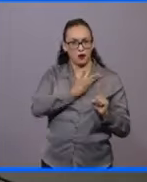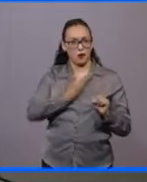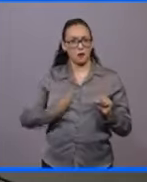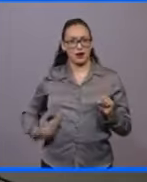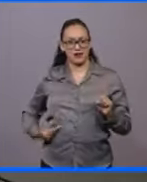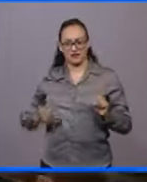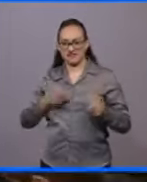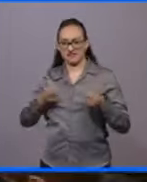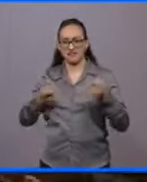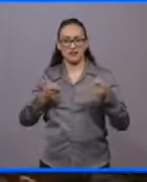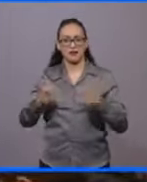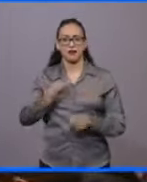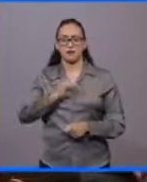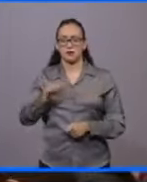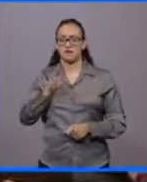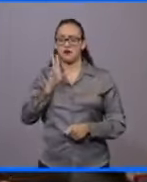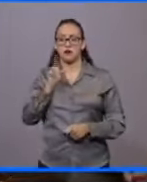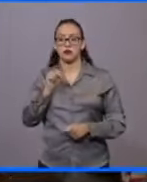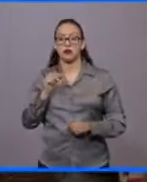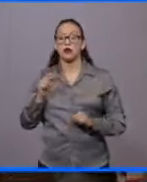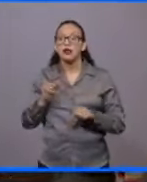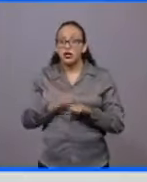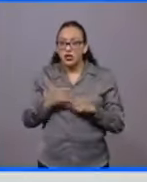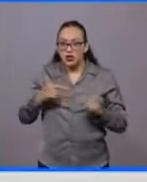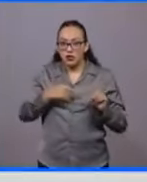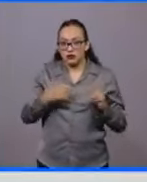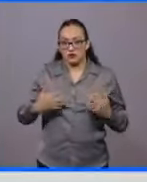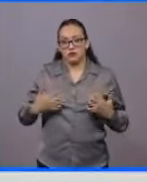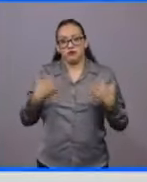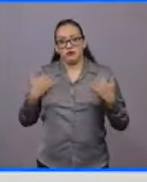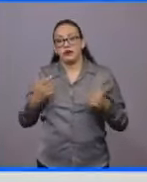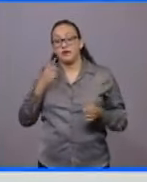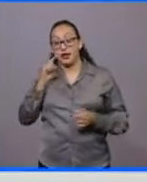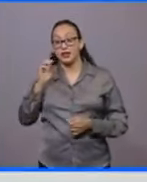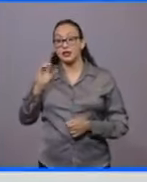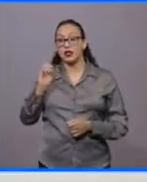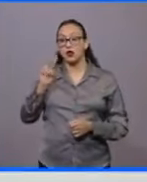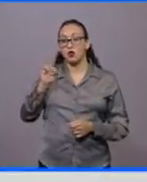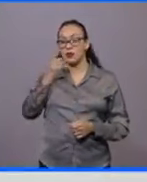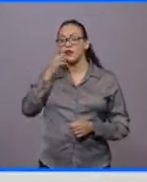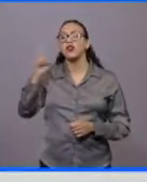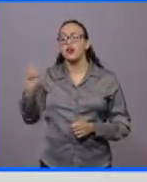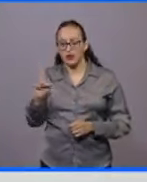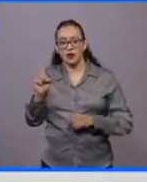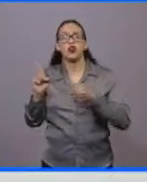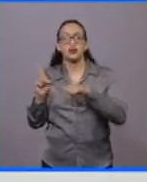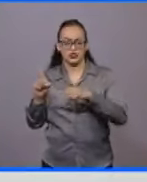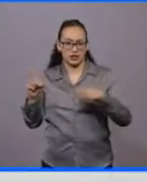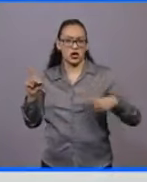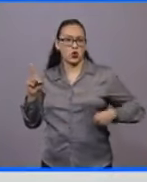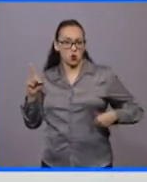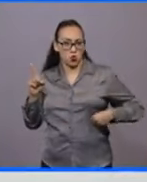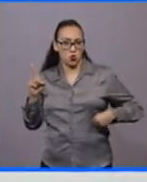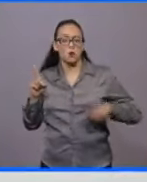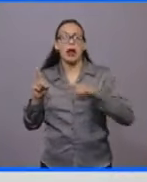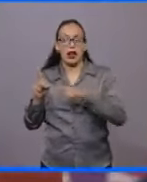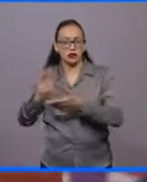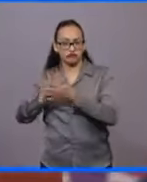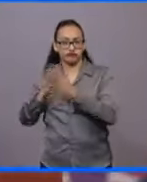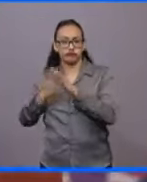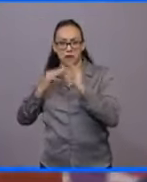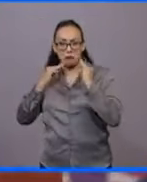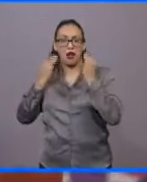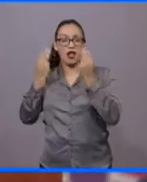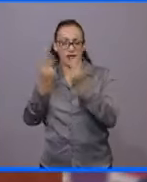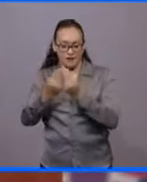de México. Ello después de que el viernes pasado Ovidio N. se declarara culpable de 4 delitos vinculados con narcotráfico y